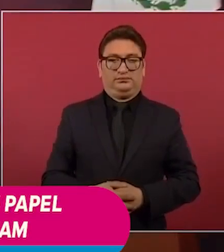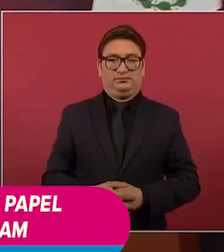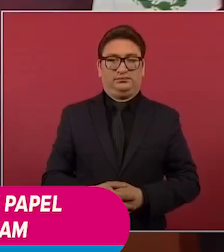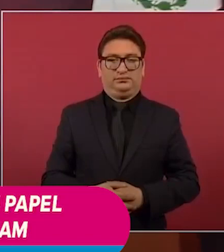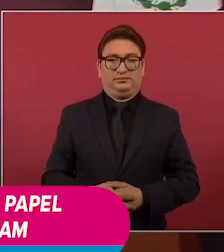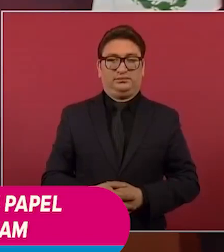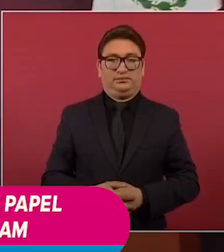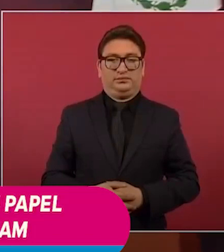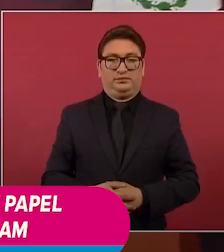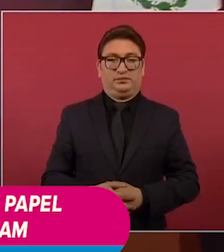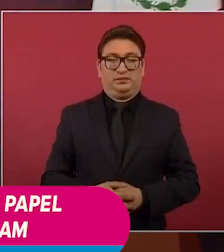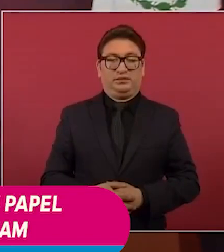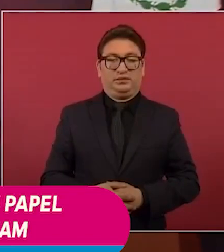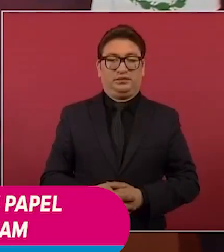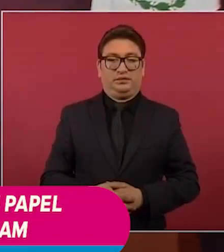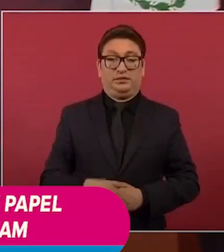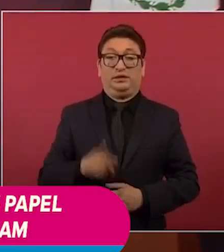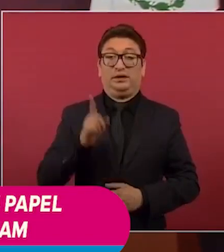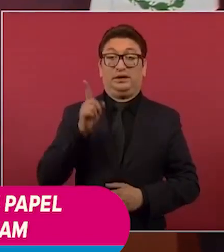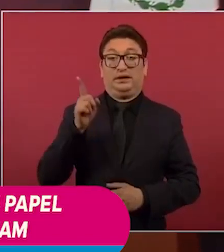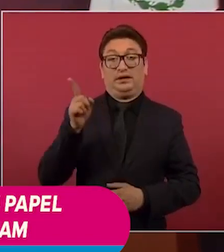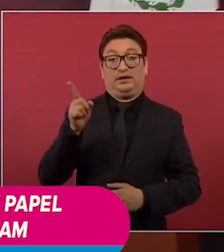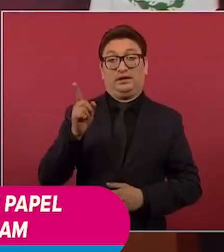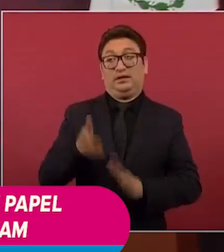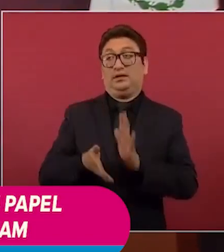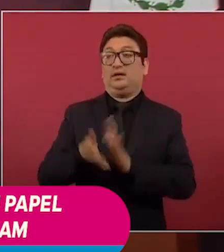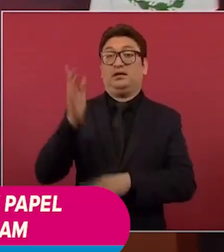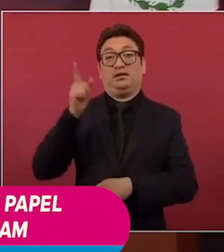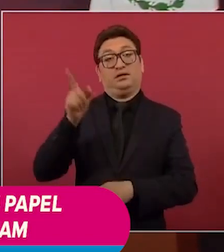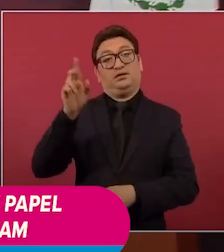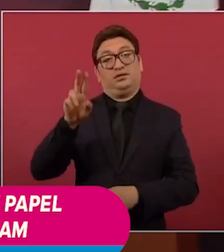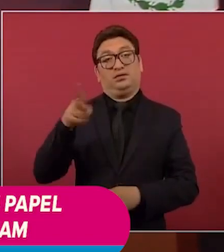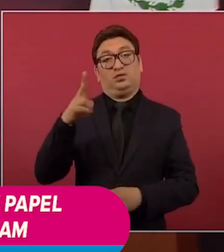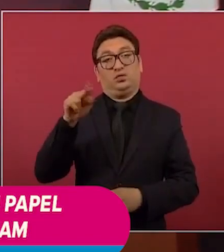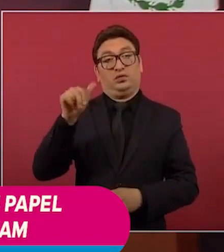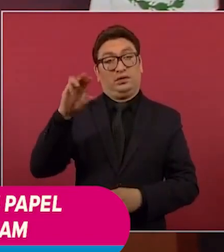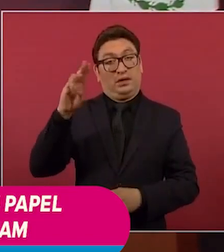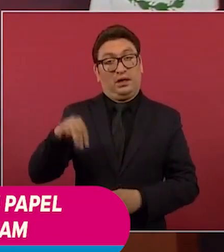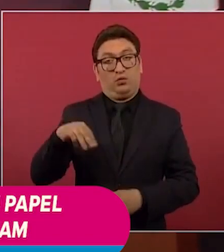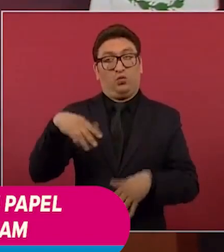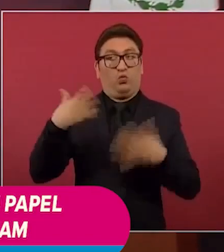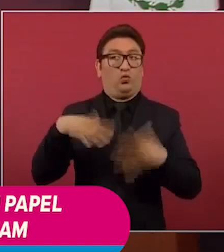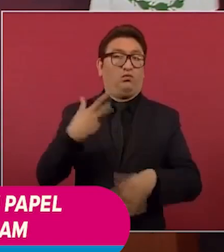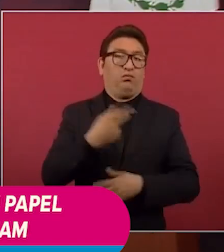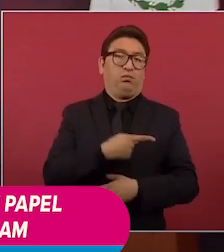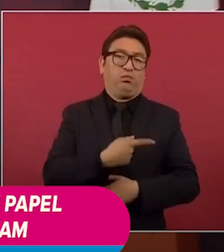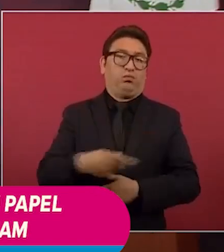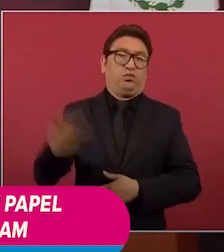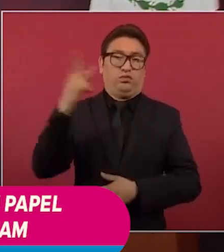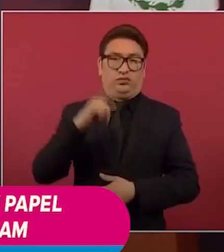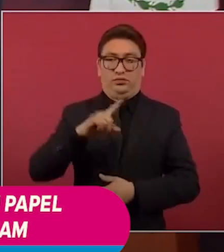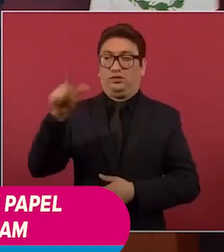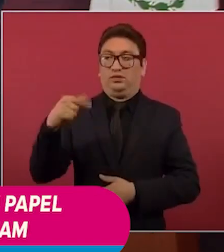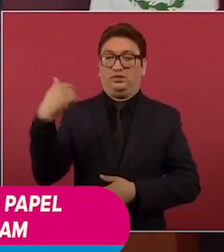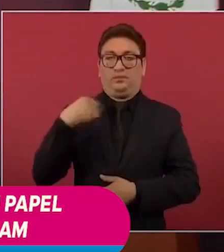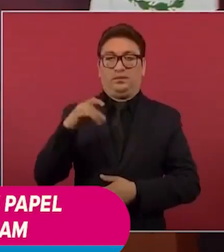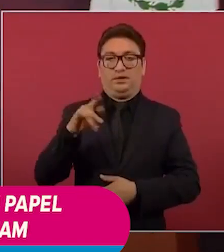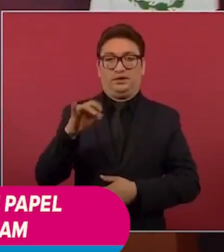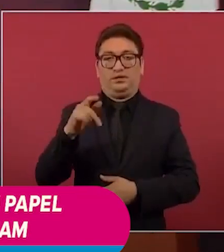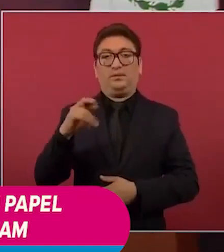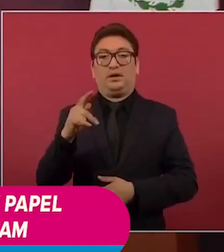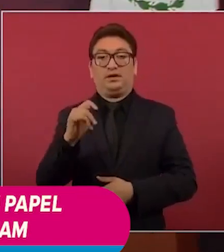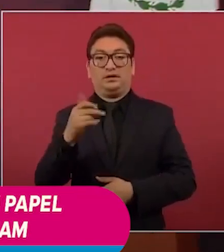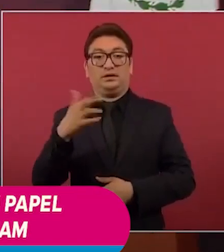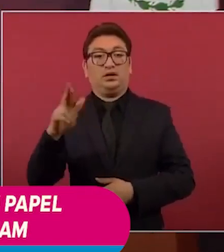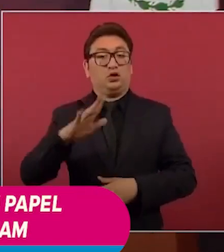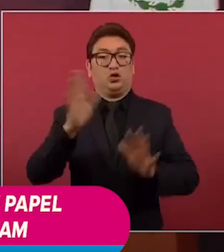que se va a la UNAM, pobre UNAM, ¿no? Me habla mi alma mater. No,